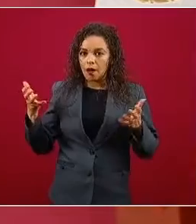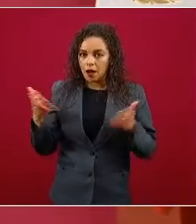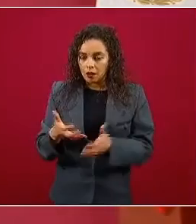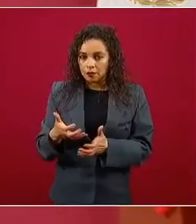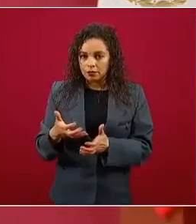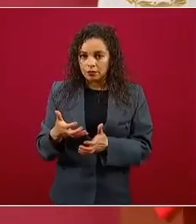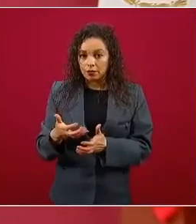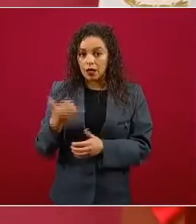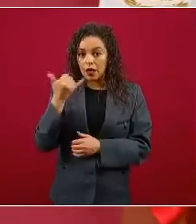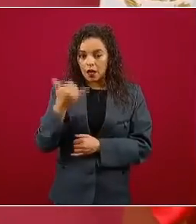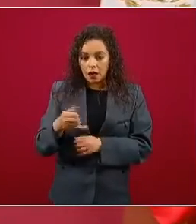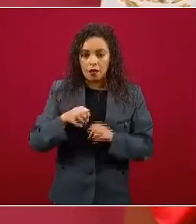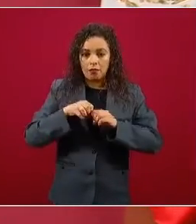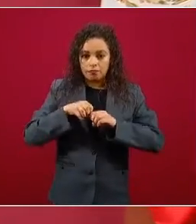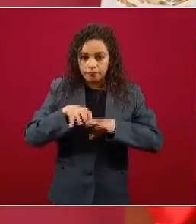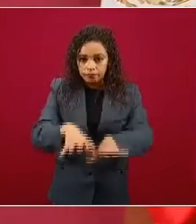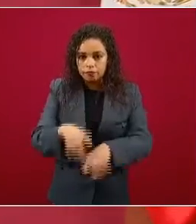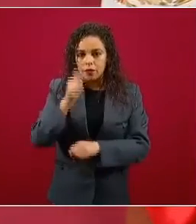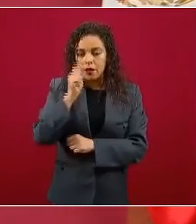plan de austeridad